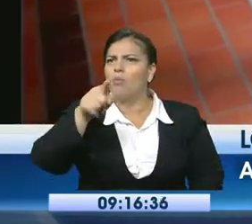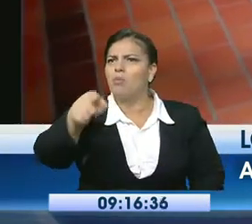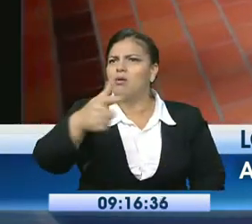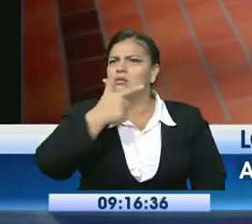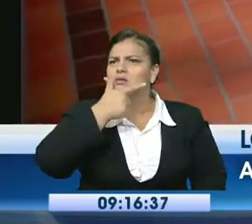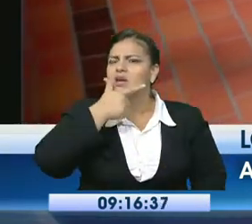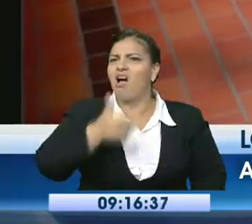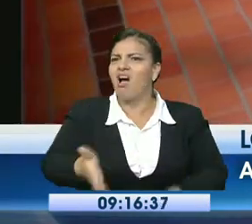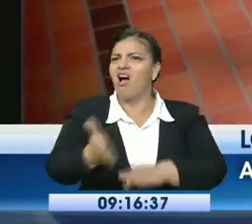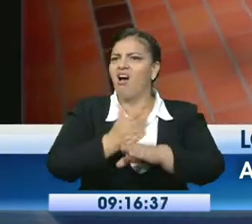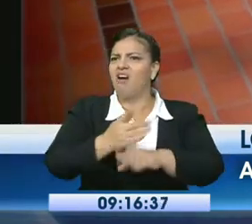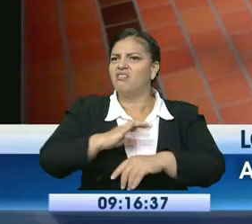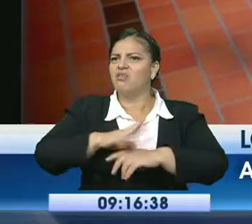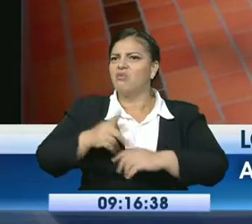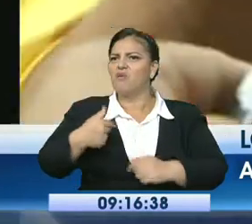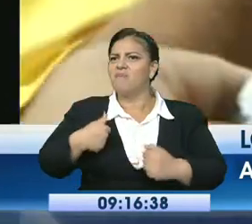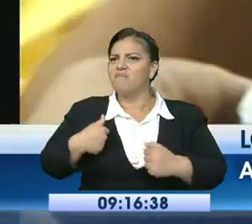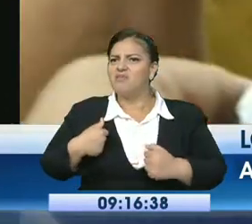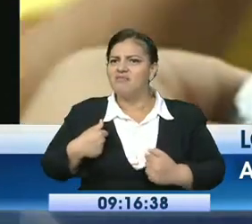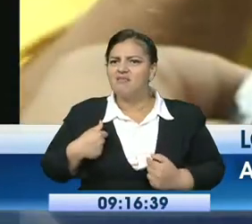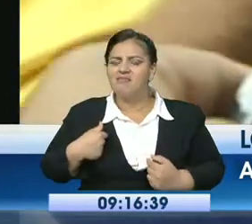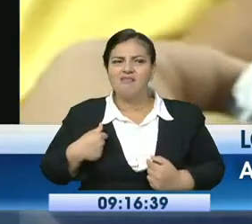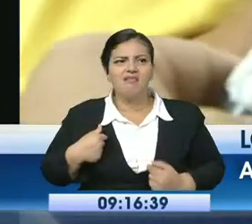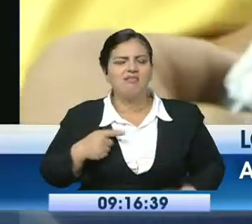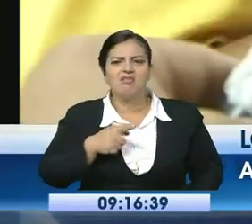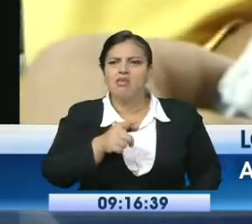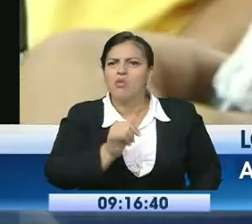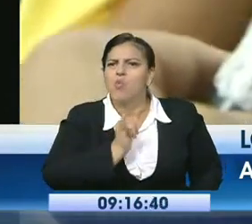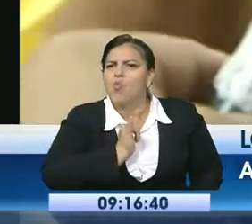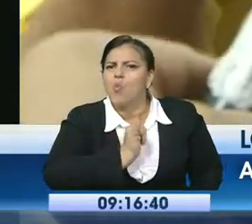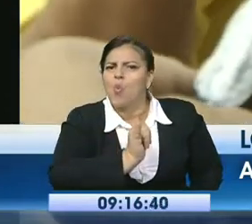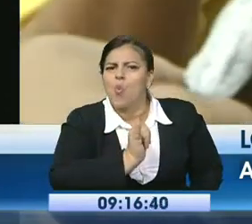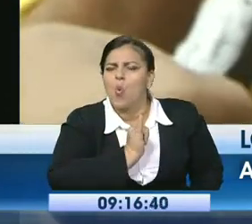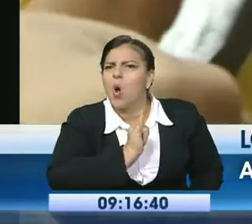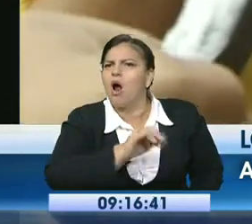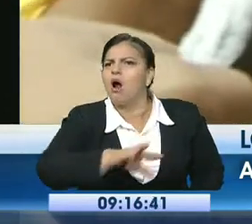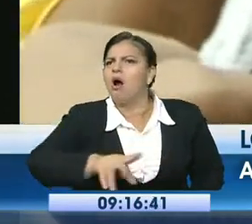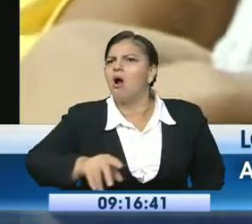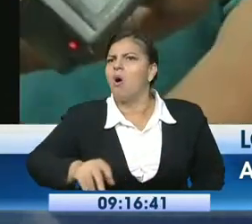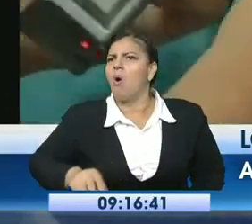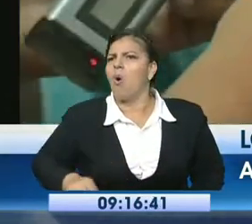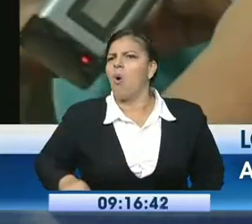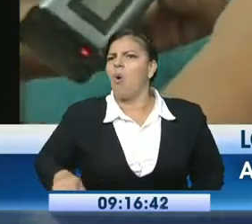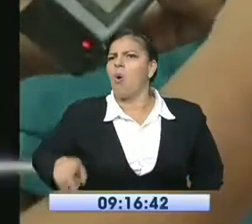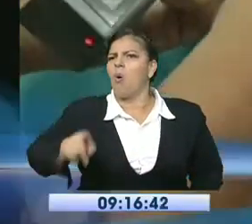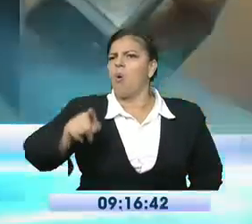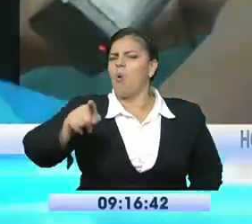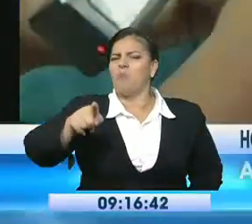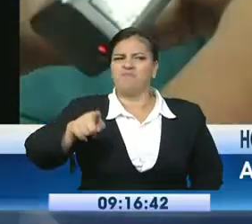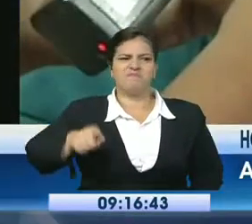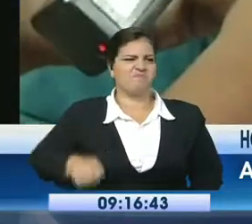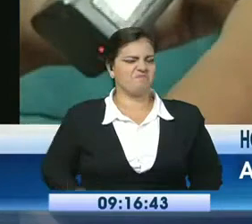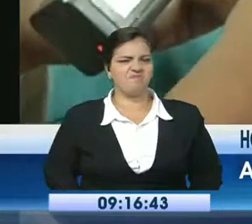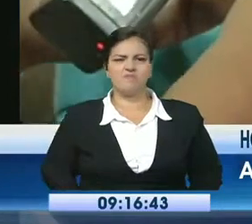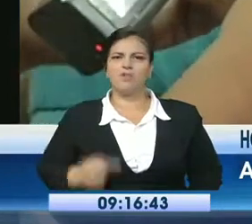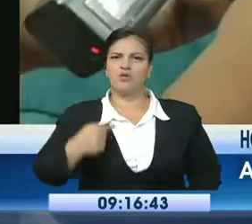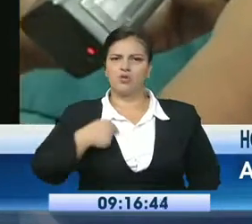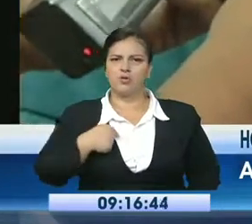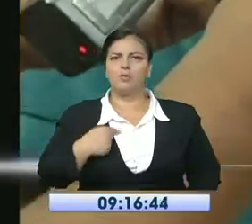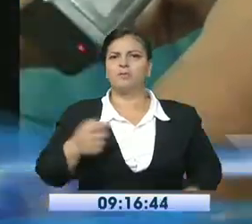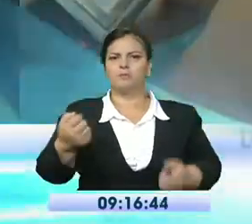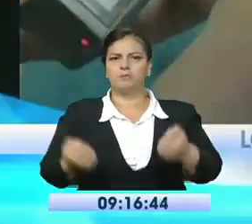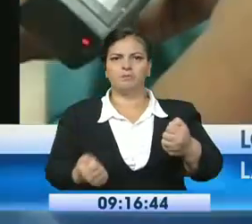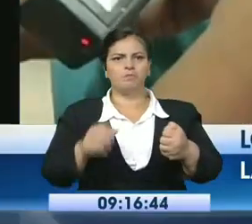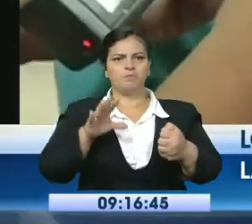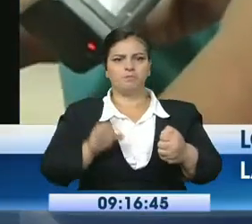por ahí y lo veo que le está haciendo lo mismo al señor y por eso me bajo y entre los dos lo seguimos. El compañero justamente pasó y le